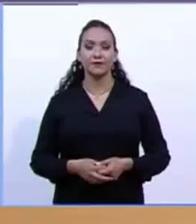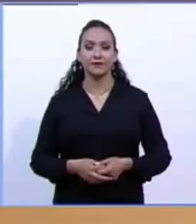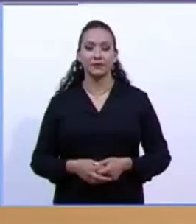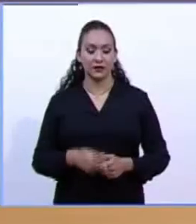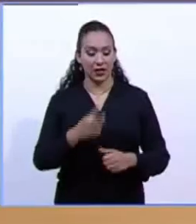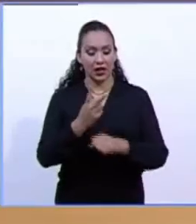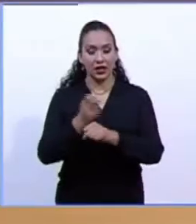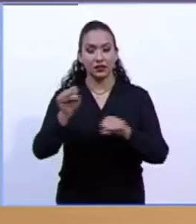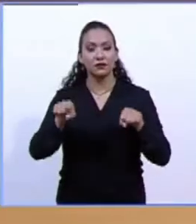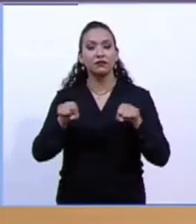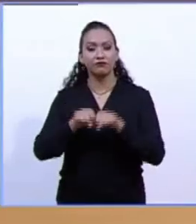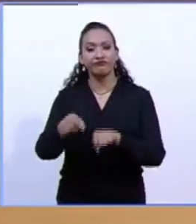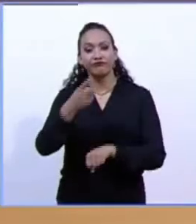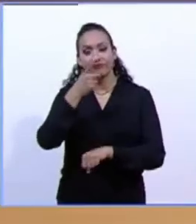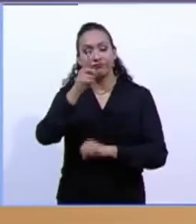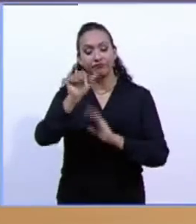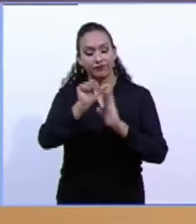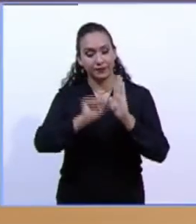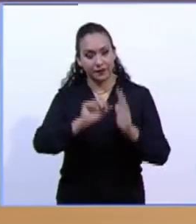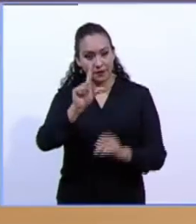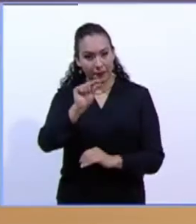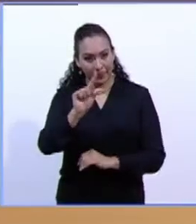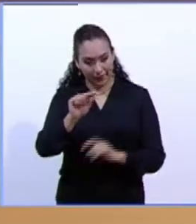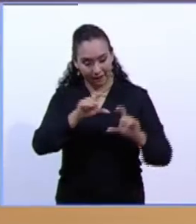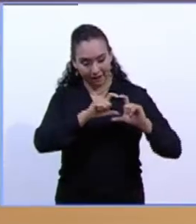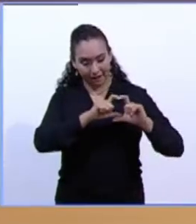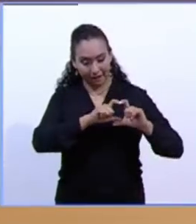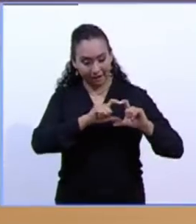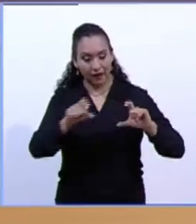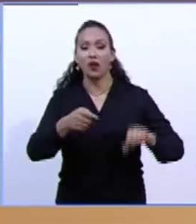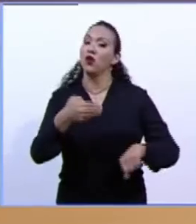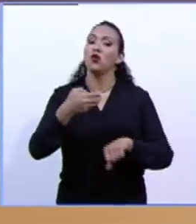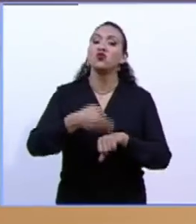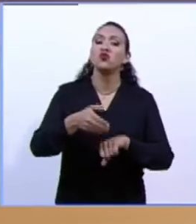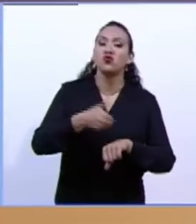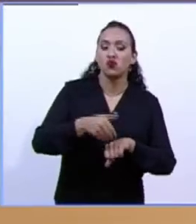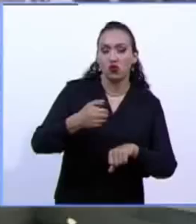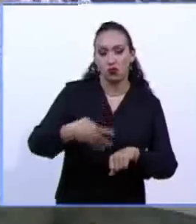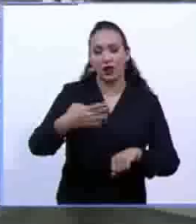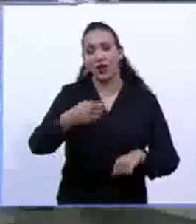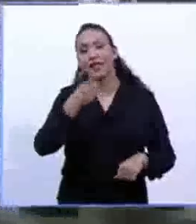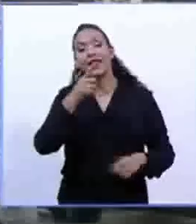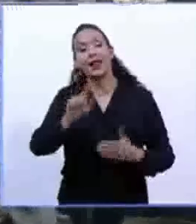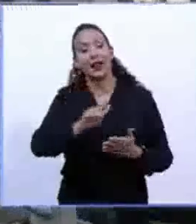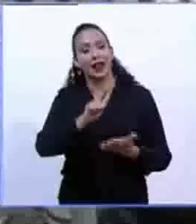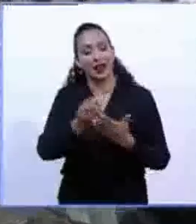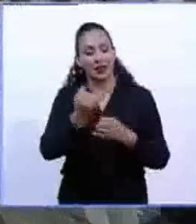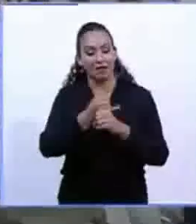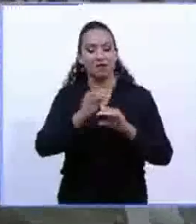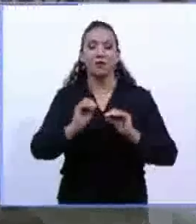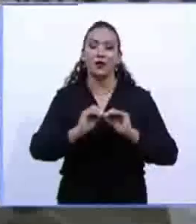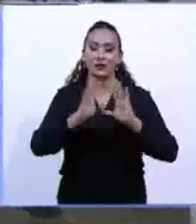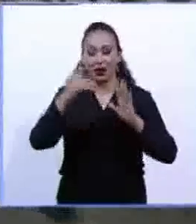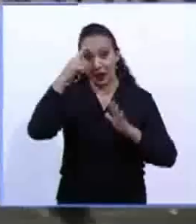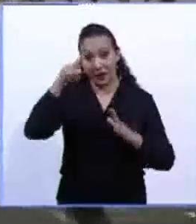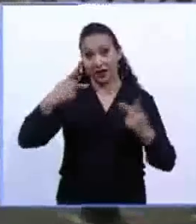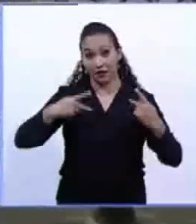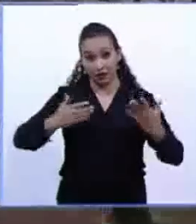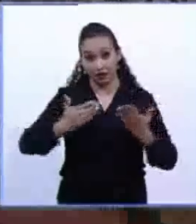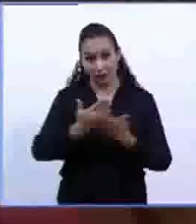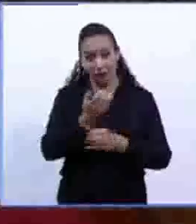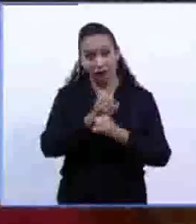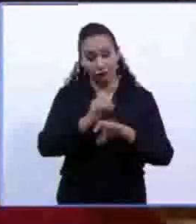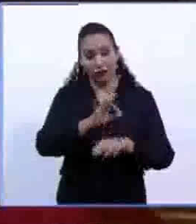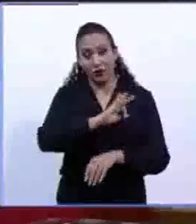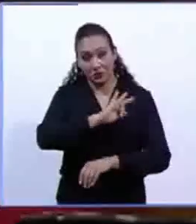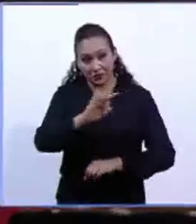La segunda sala de la Corte determinó que el artículo 70, fracción 42ª de la Ley General de Transparencia y Acceso a la Información Pública